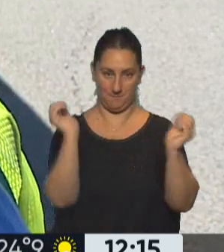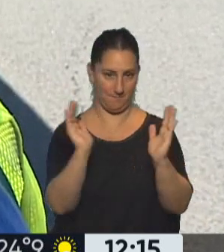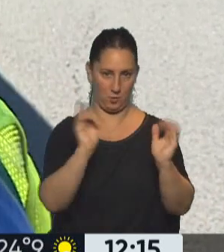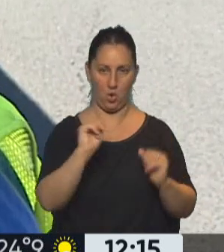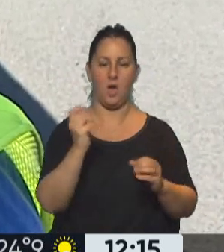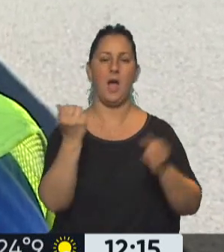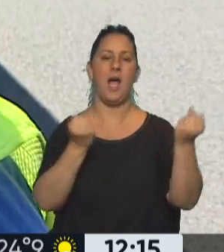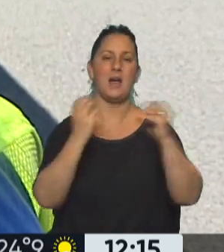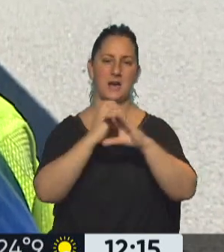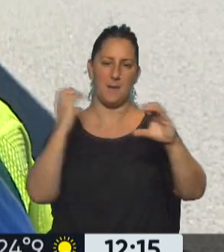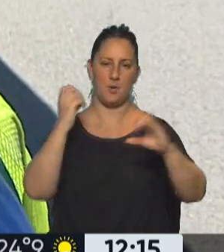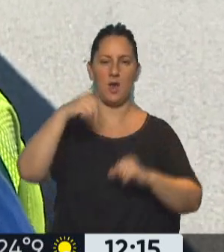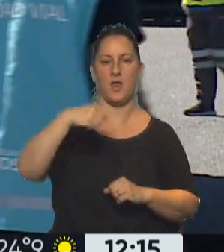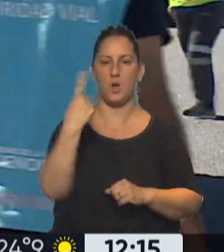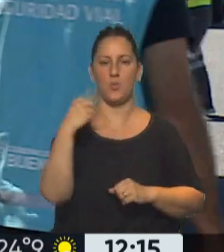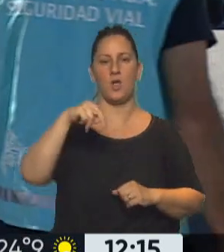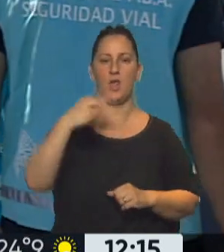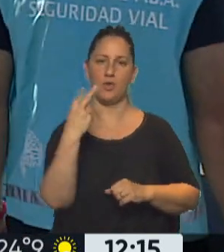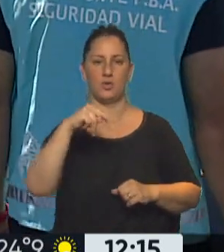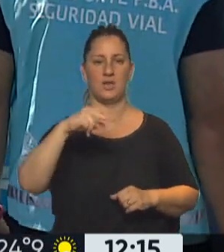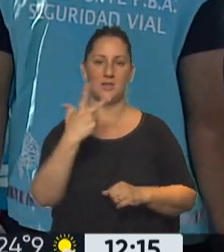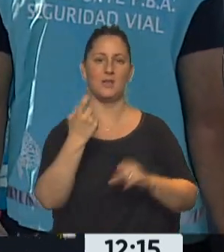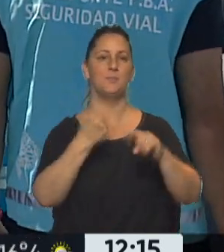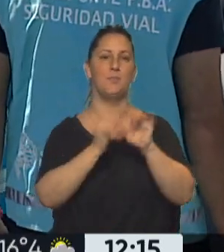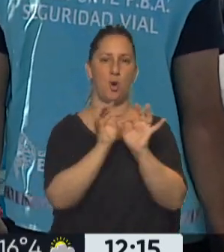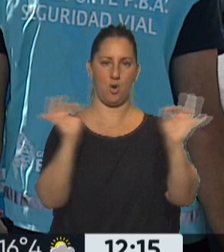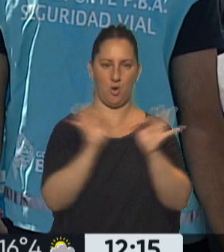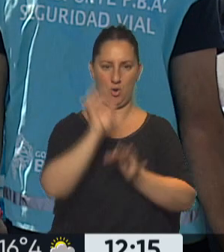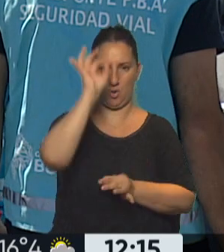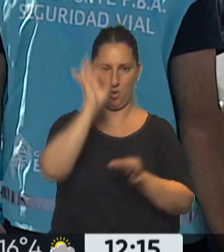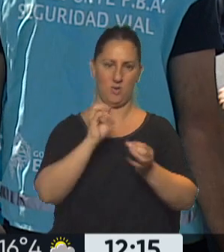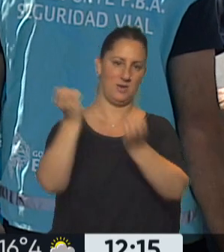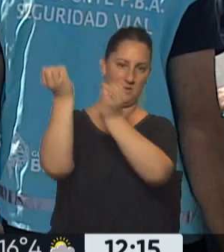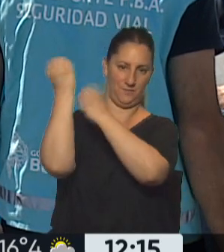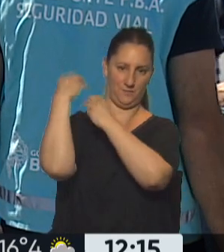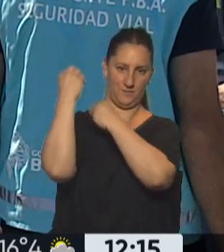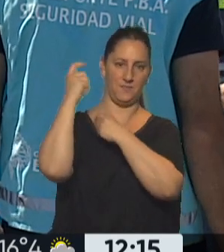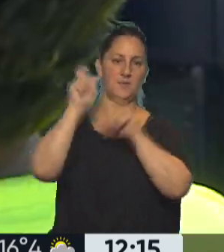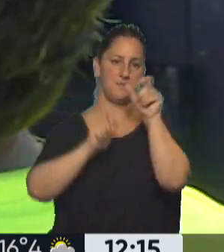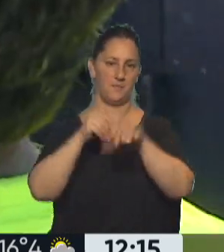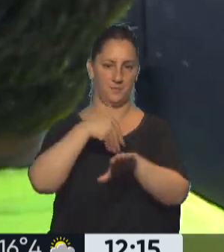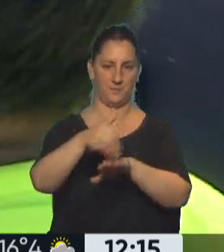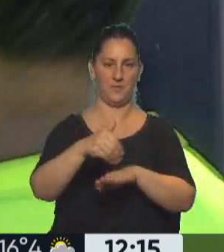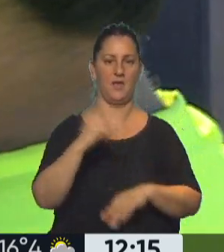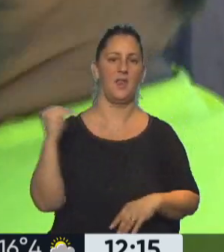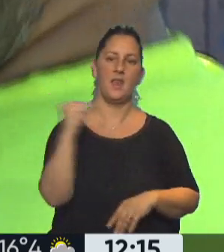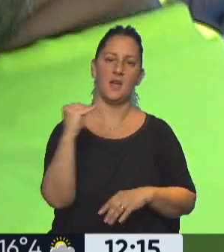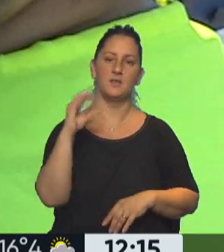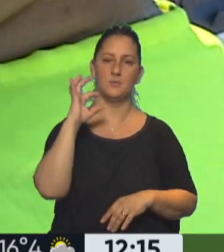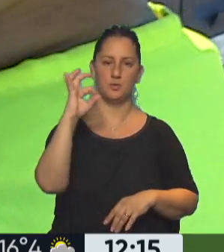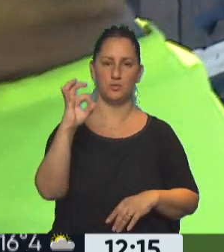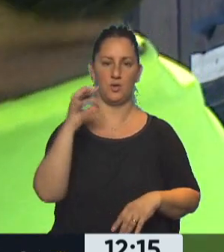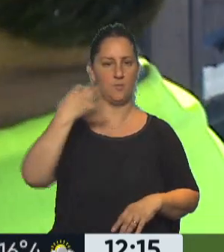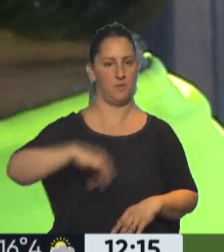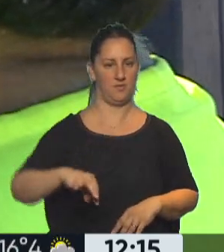Camiones, ya sean N1, N2, N3, que es por el porte que y la capacidad de carga, y pasajeros. Negativo, cero. ¿Todo